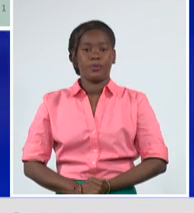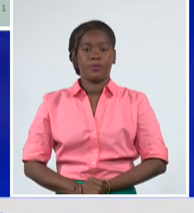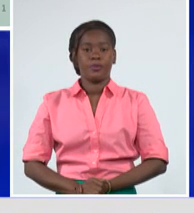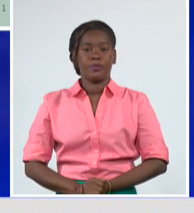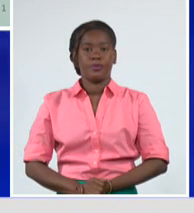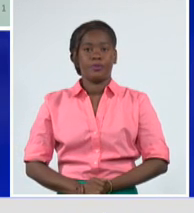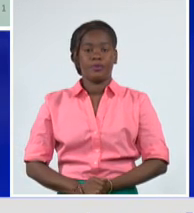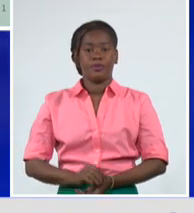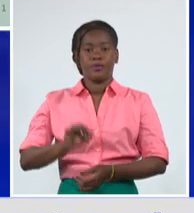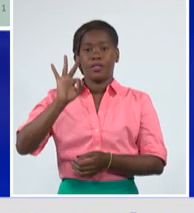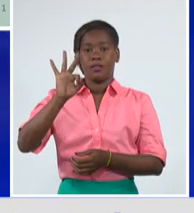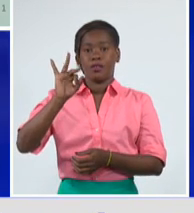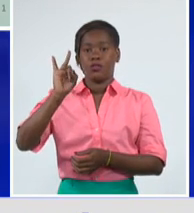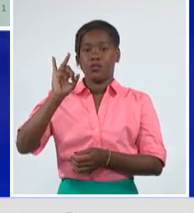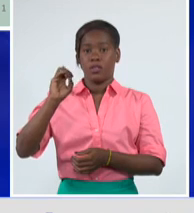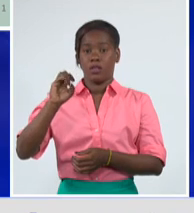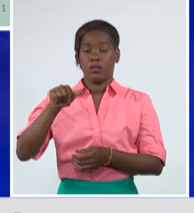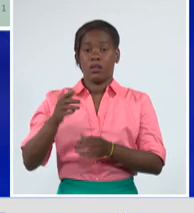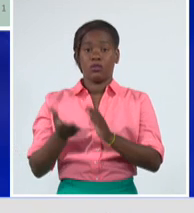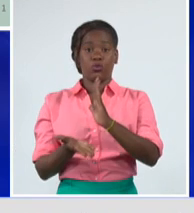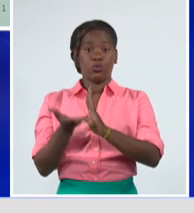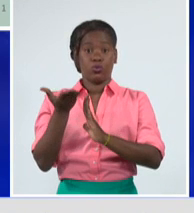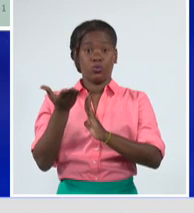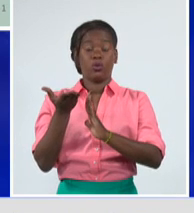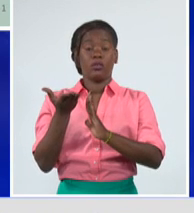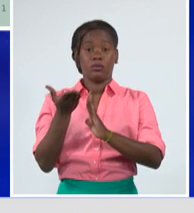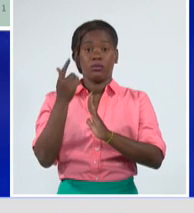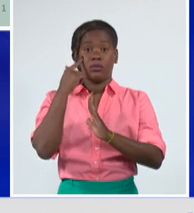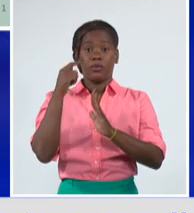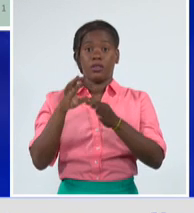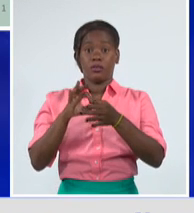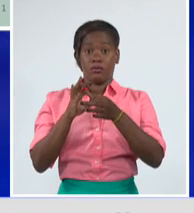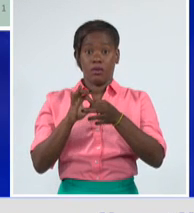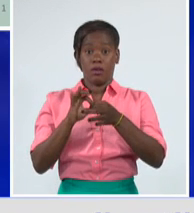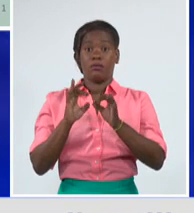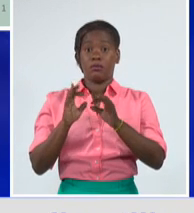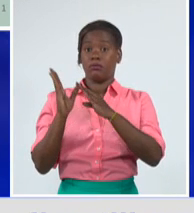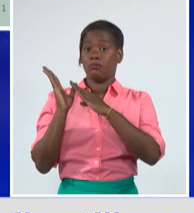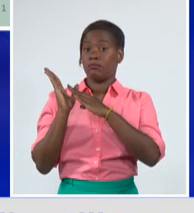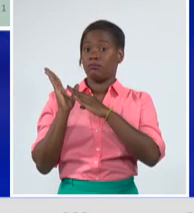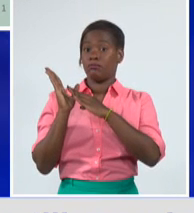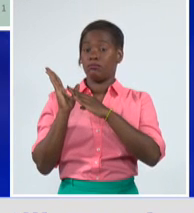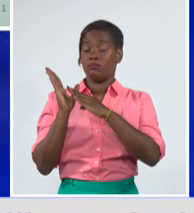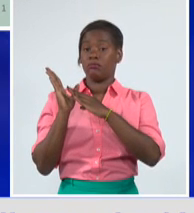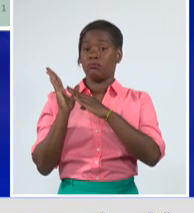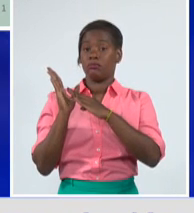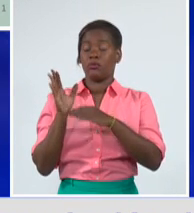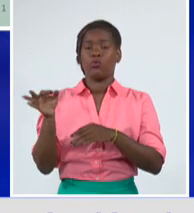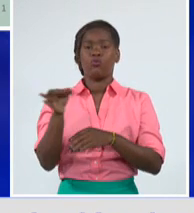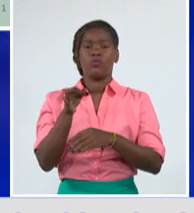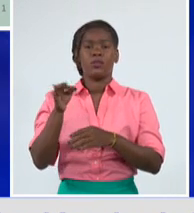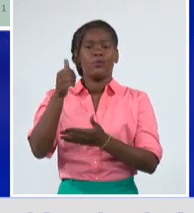87 más que el día anterior, el 40,3% de todos los diagnosticados del municipio de Pinar,